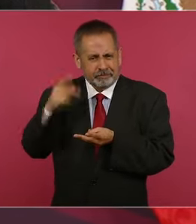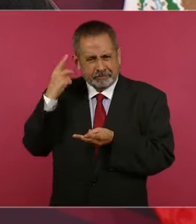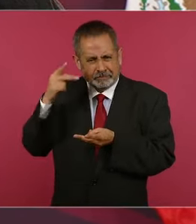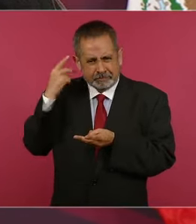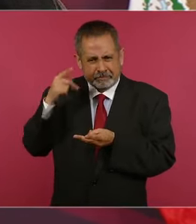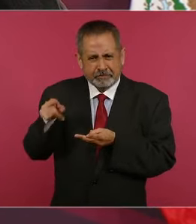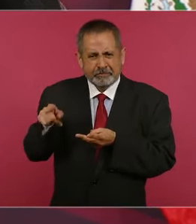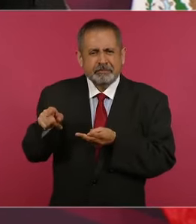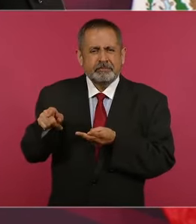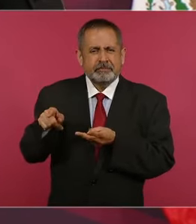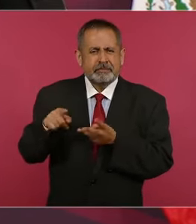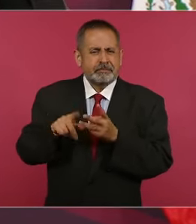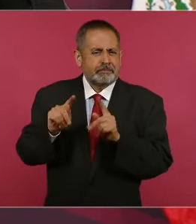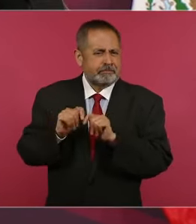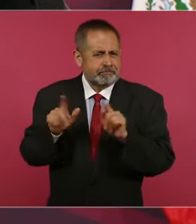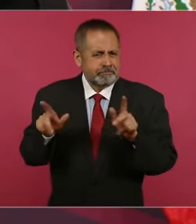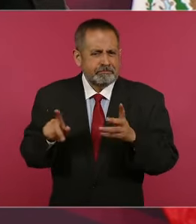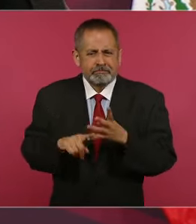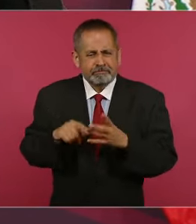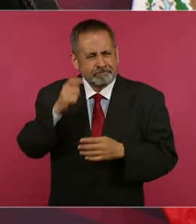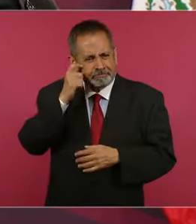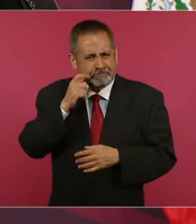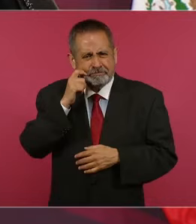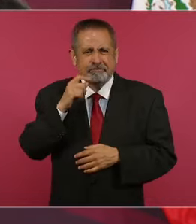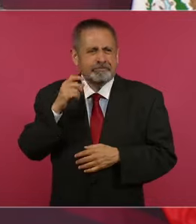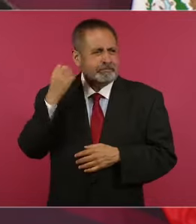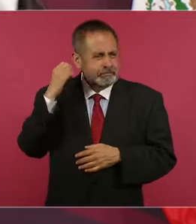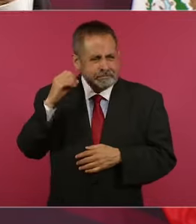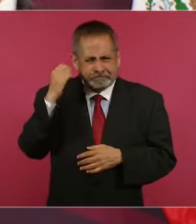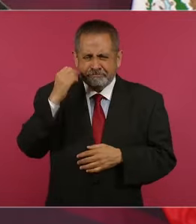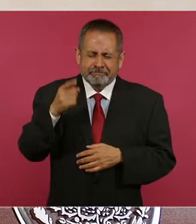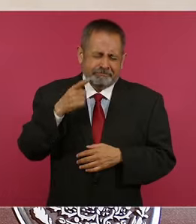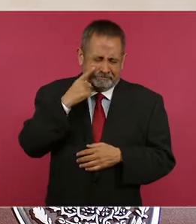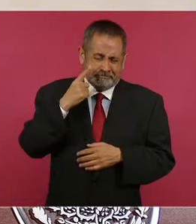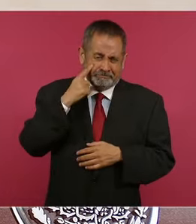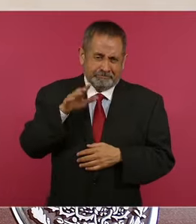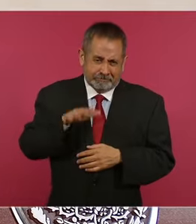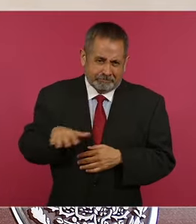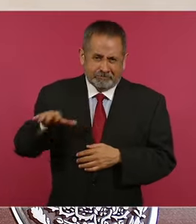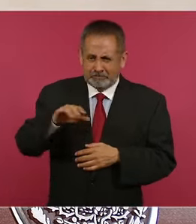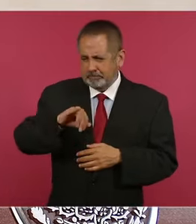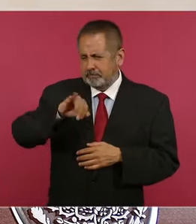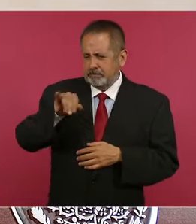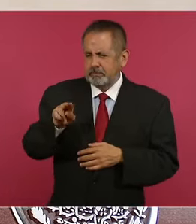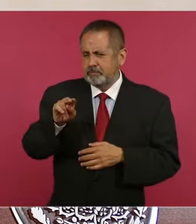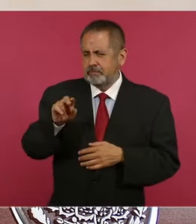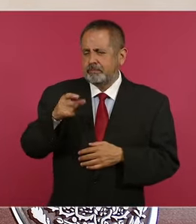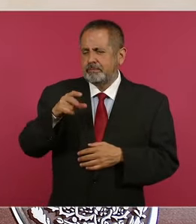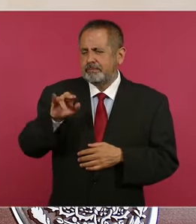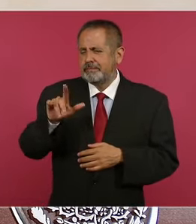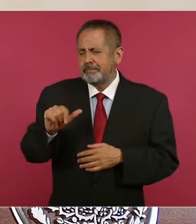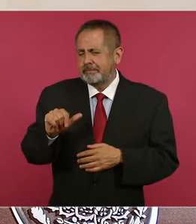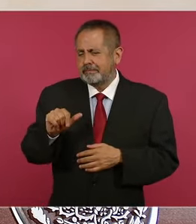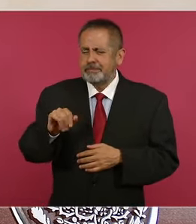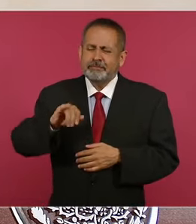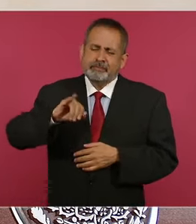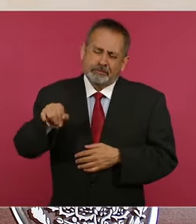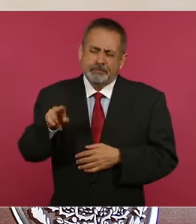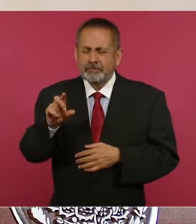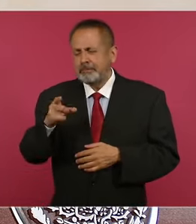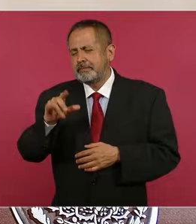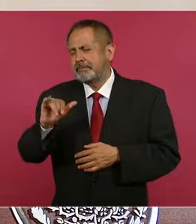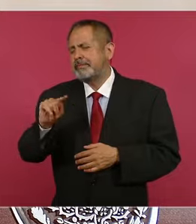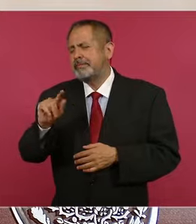Puebla, Tlaxcala, Guerrero, Oaxaca, es Juquila, Juquilita, la